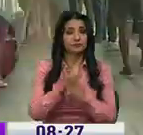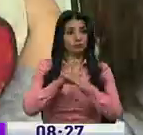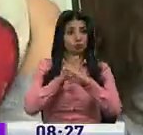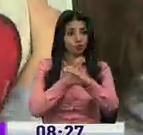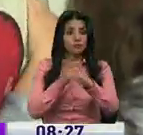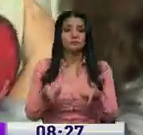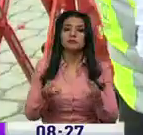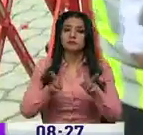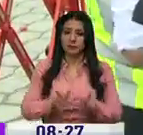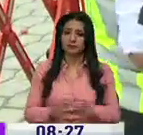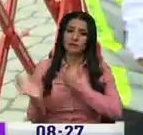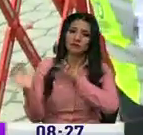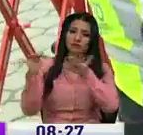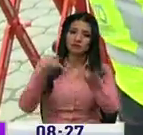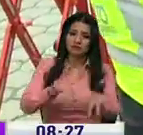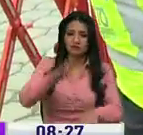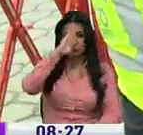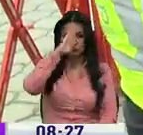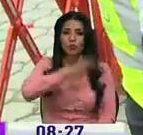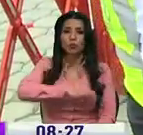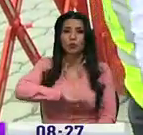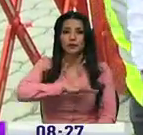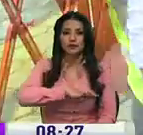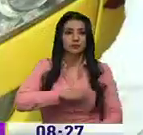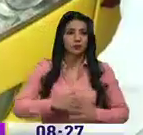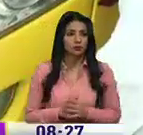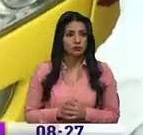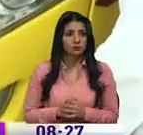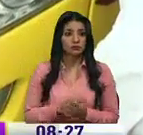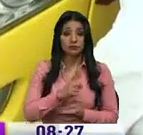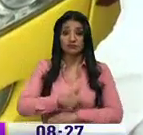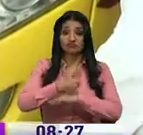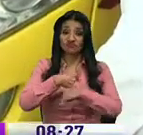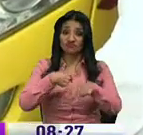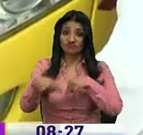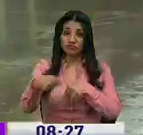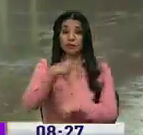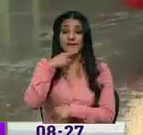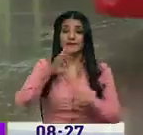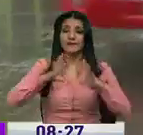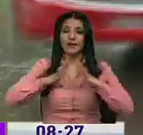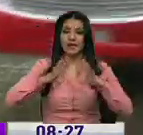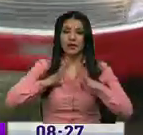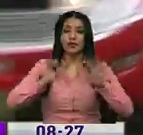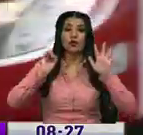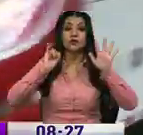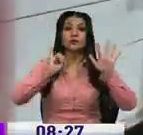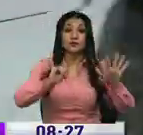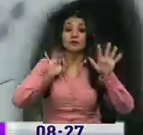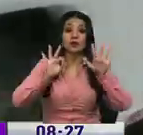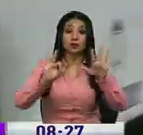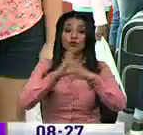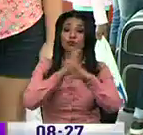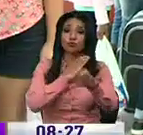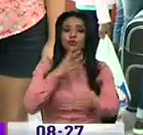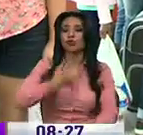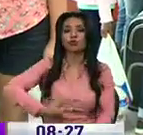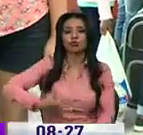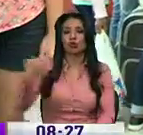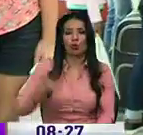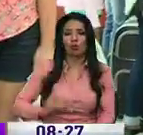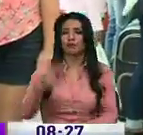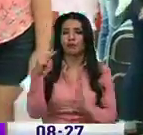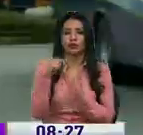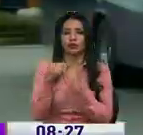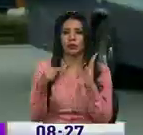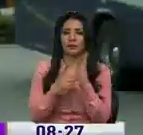contaron también con la presencia de personal municipal. De acuerdo a la AMT, durante el feriado 68 unidades incumplieron con las normas